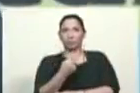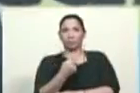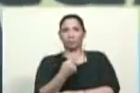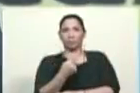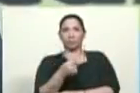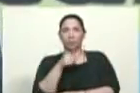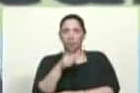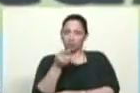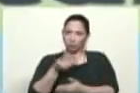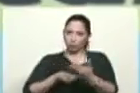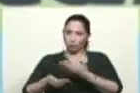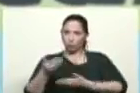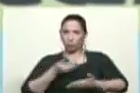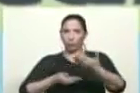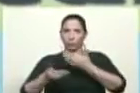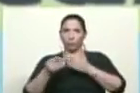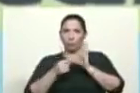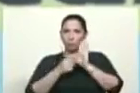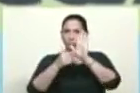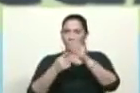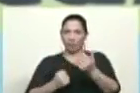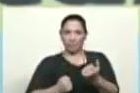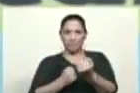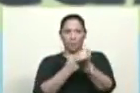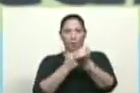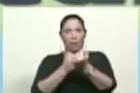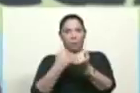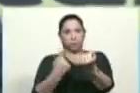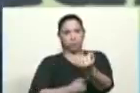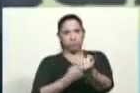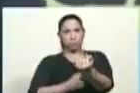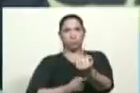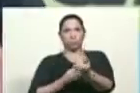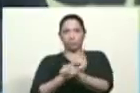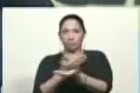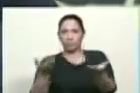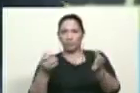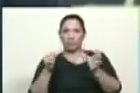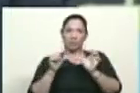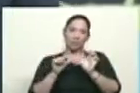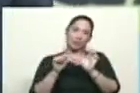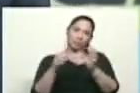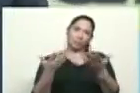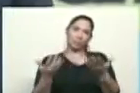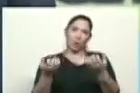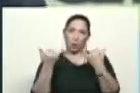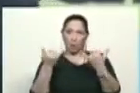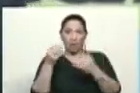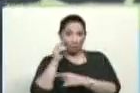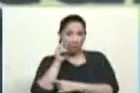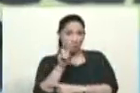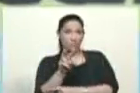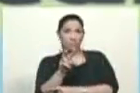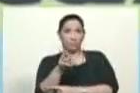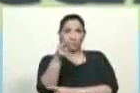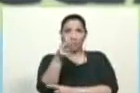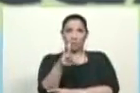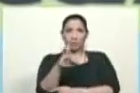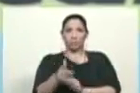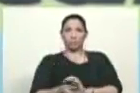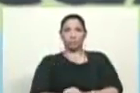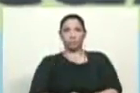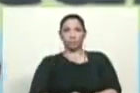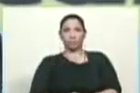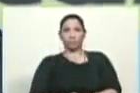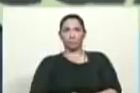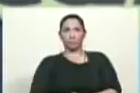Esa solidaridad, esas muestras de apoyo, de hermandad que seguimos recibiendo, acabamos de ver en el video, y